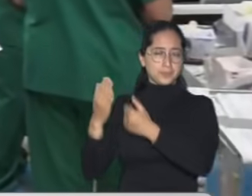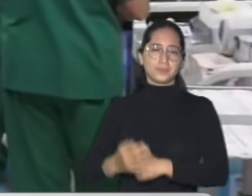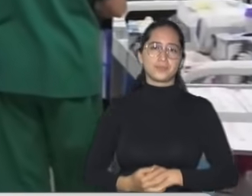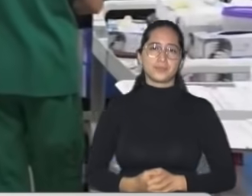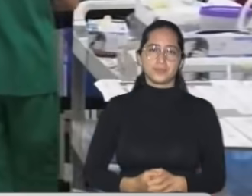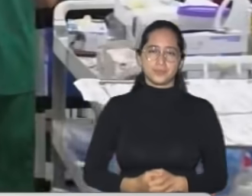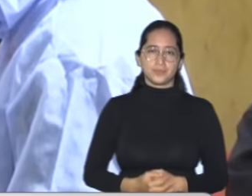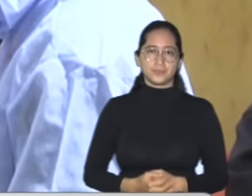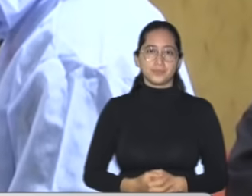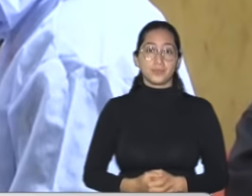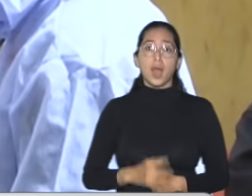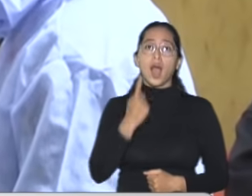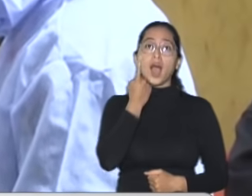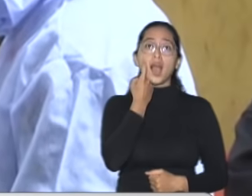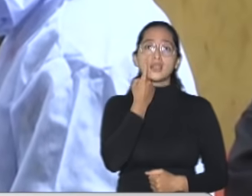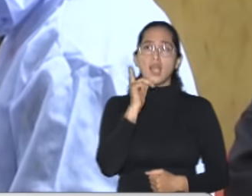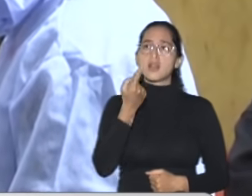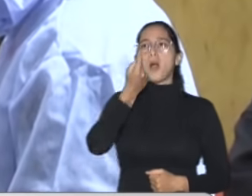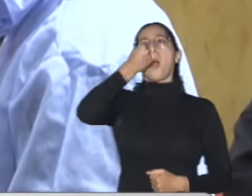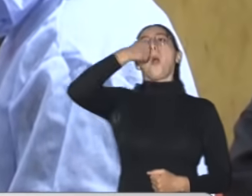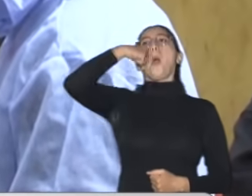1.754.222. Ayer se procesaron